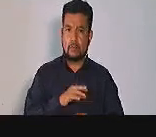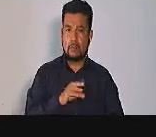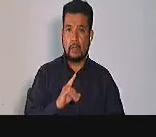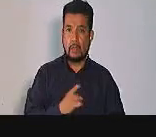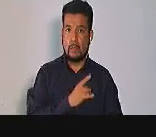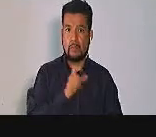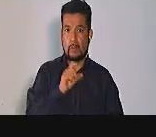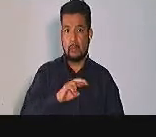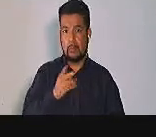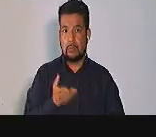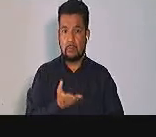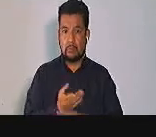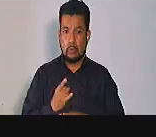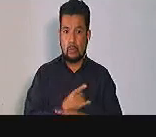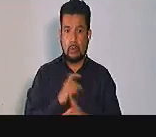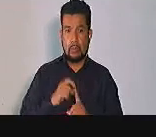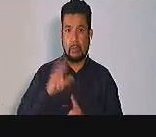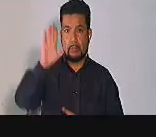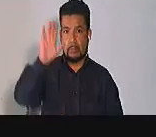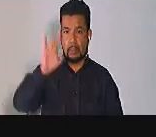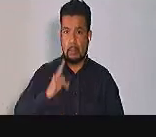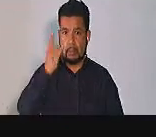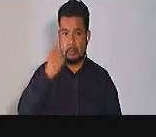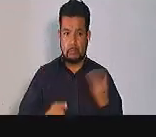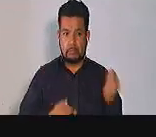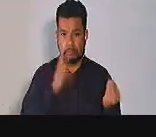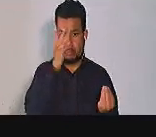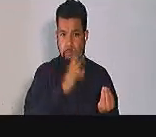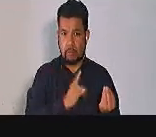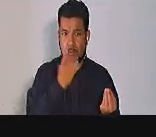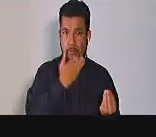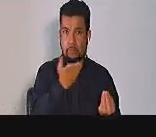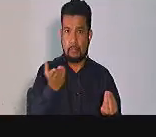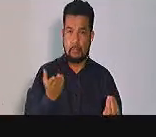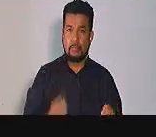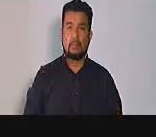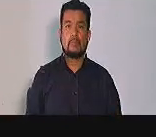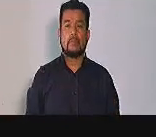alguna otra solicitud de uso de la palabra de parte de los honorables concejales.